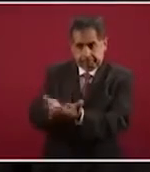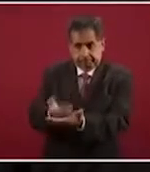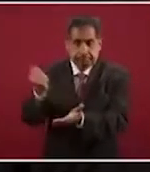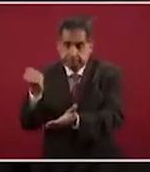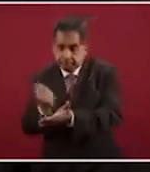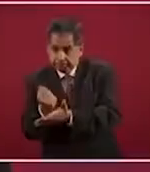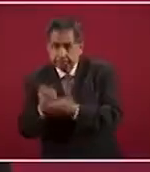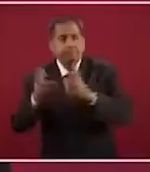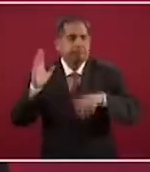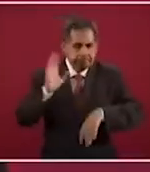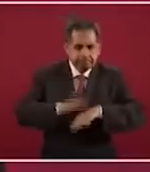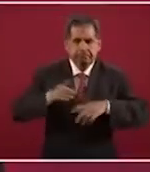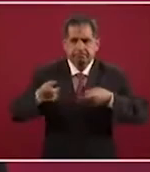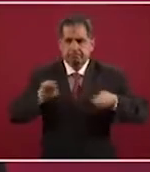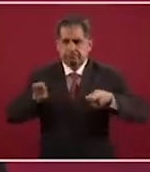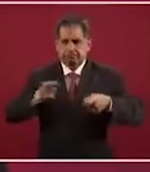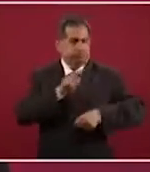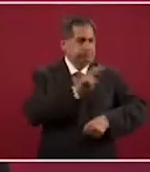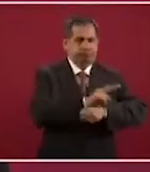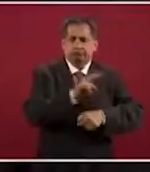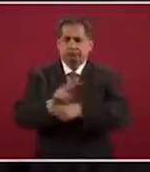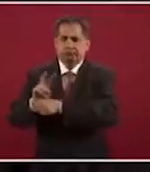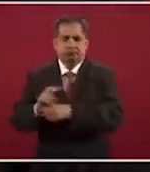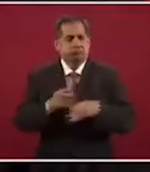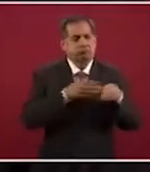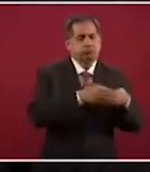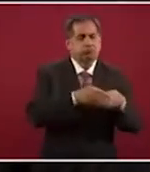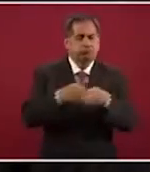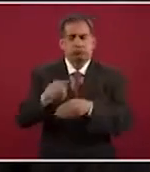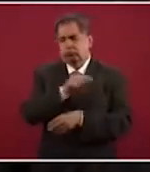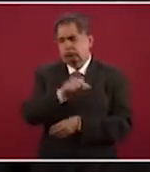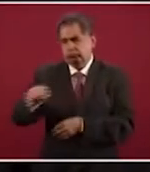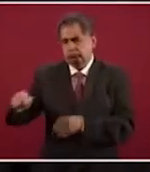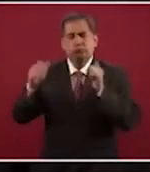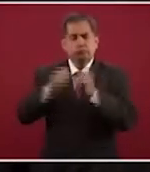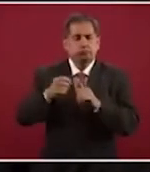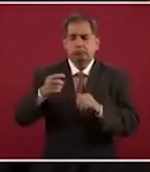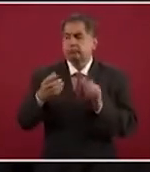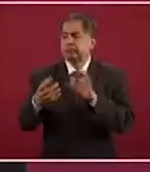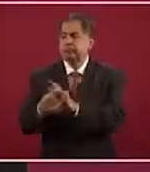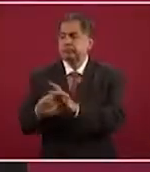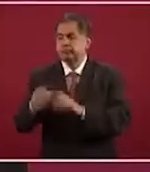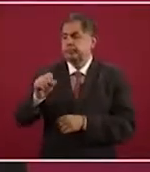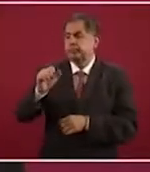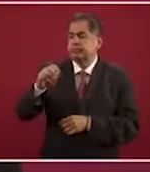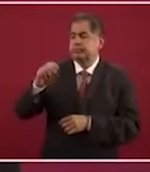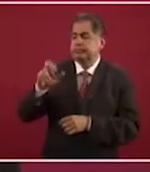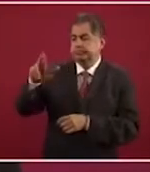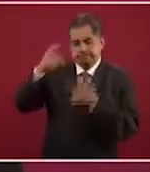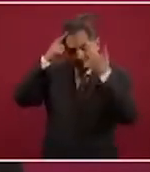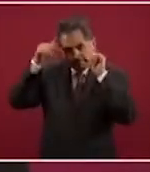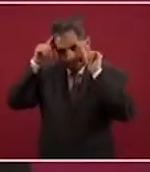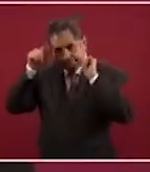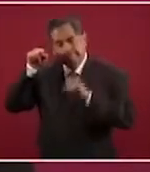vamos a tener más control de los puertos. Consideramos con la Secretaría de Marina, porque